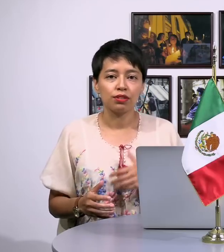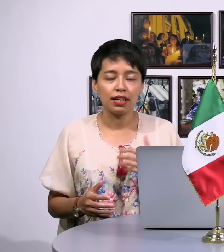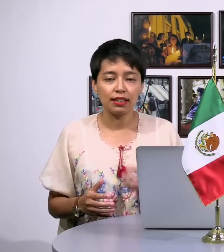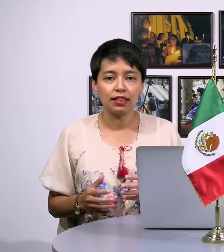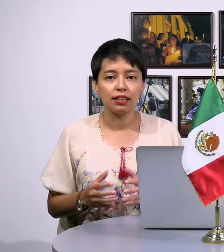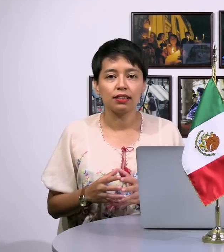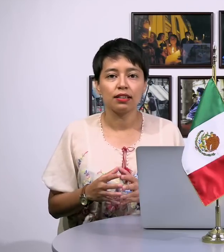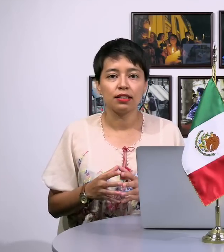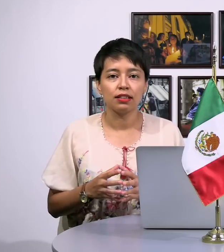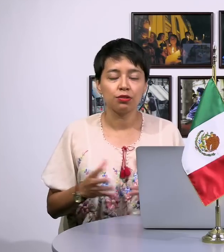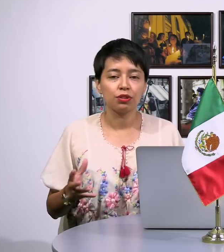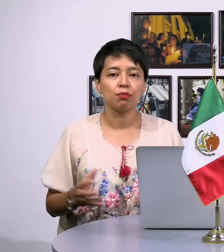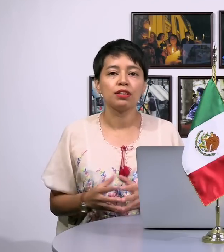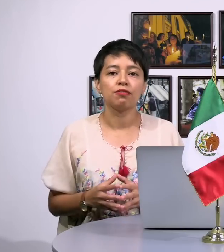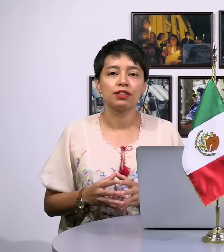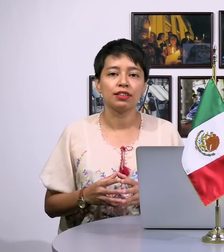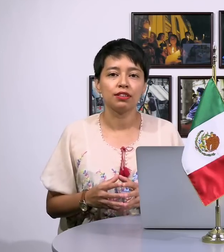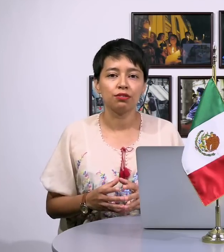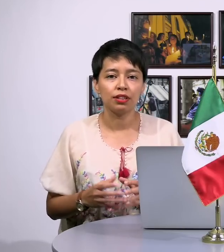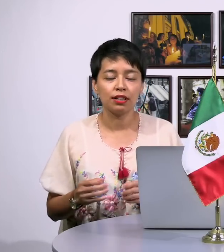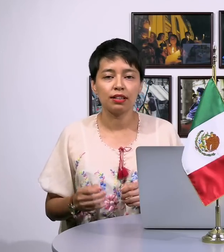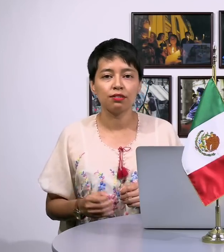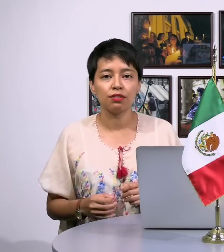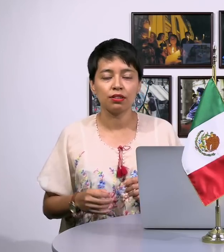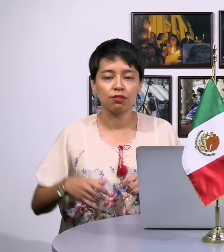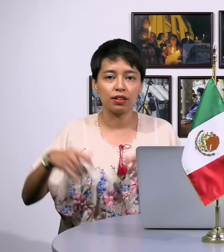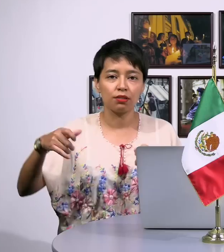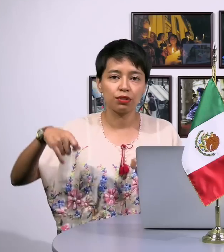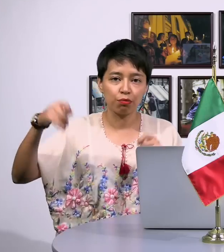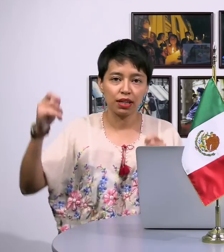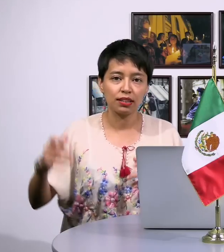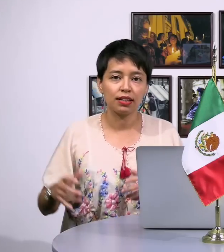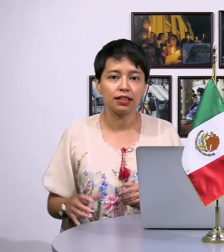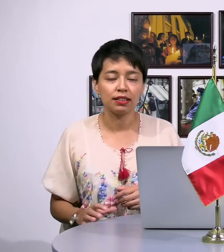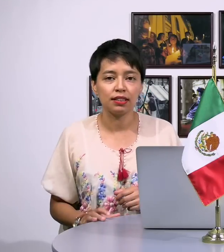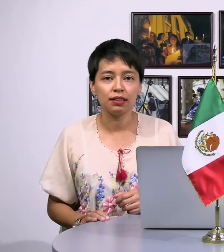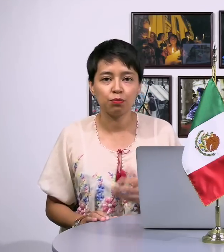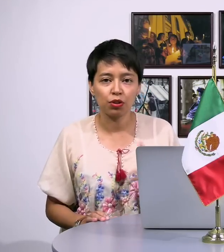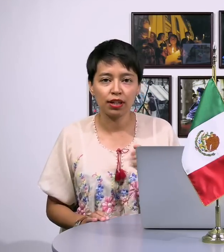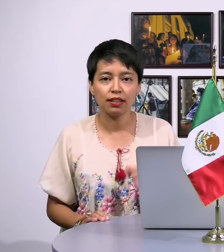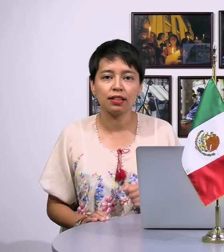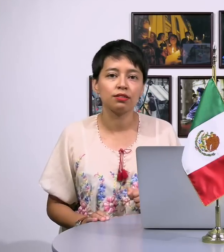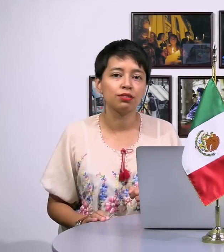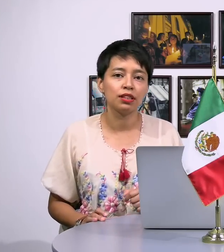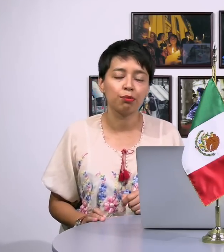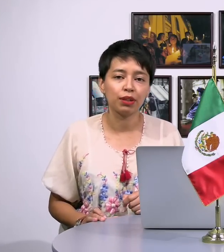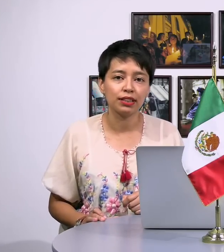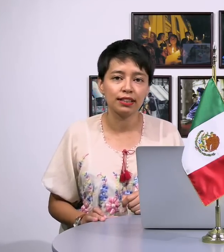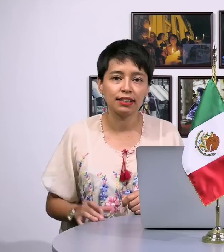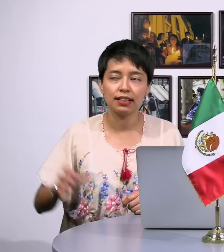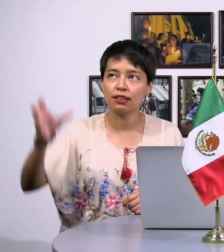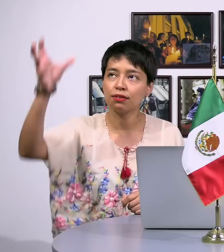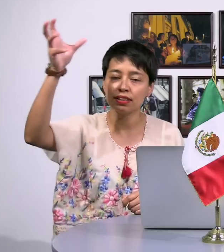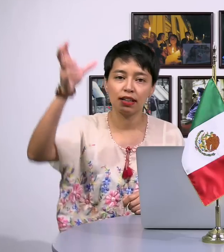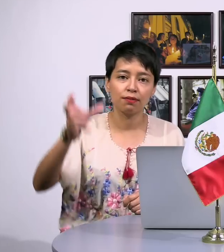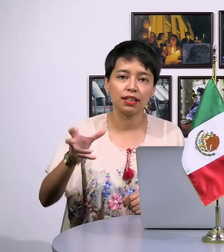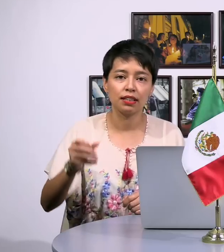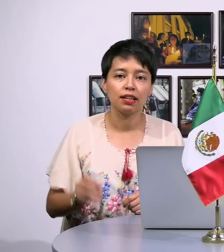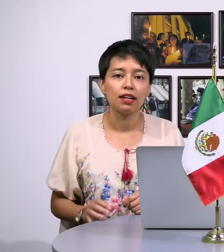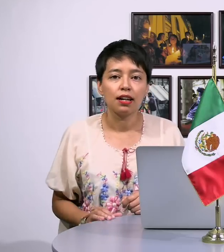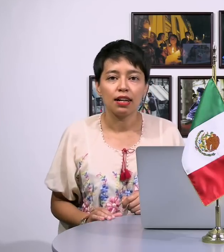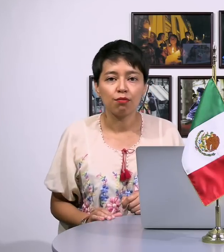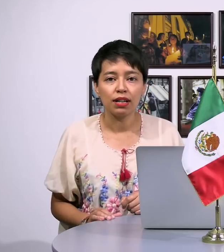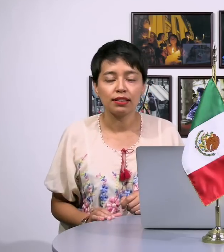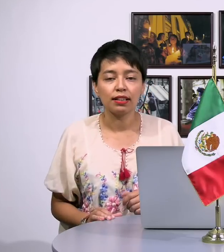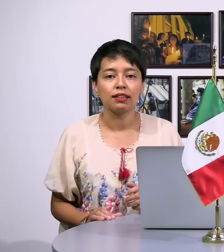Hasta Encontrarte hizo una manifestación al grado de colgar una manta, y por ahí de las 2 de la mañana ya se veía